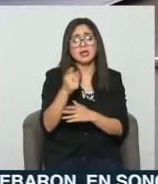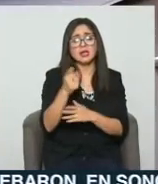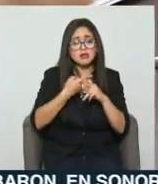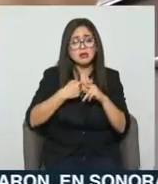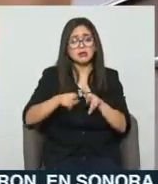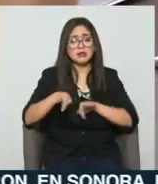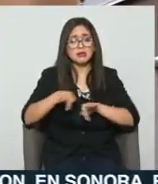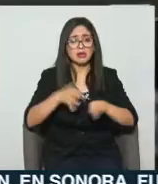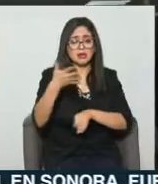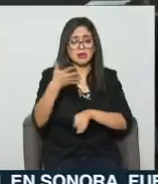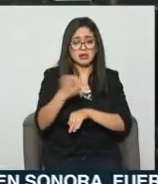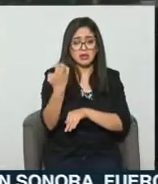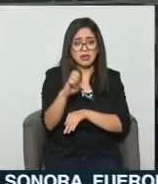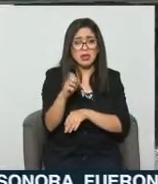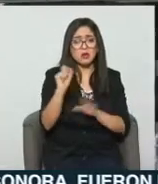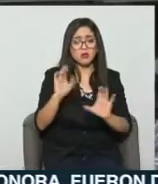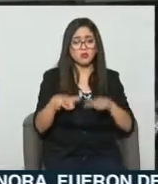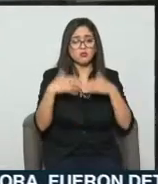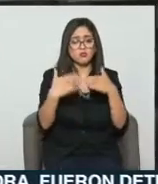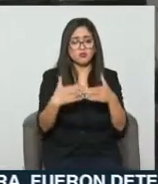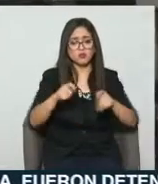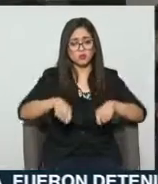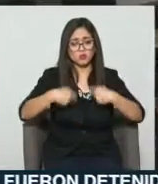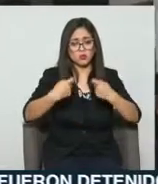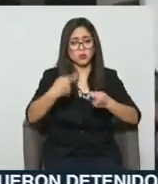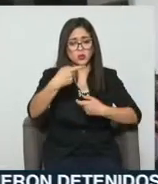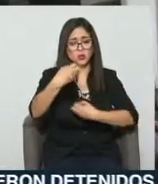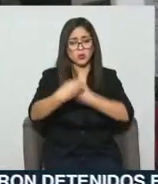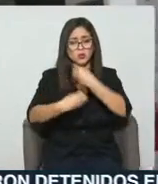10 de enero como un órgano de Procuración de Justicia con más